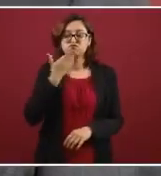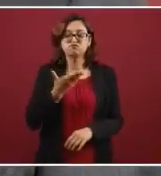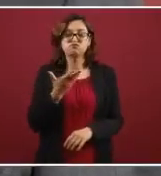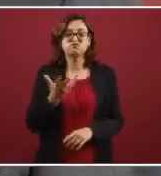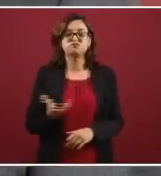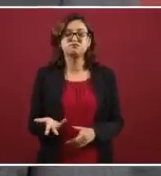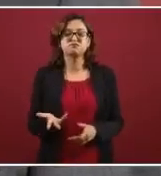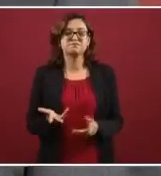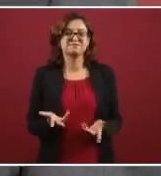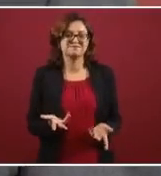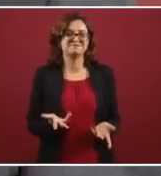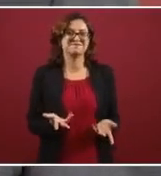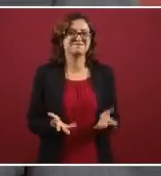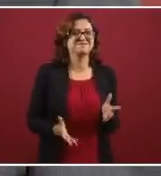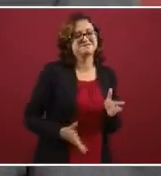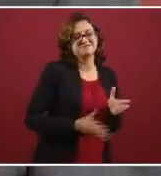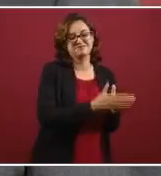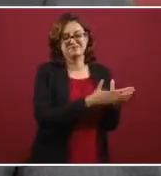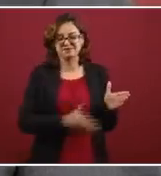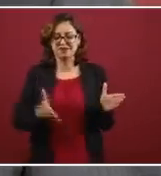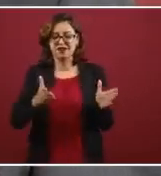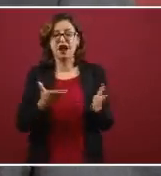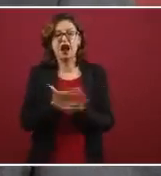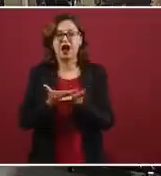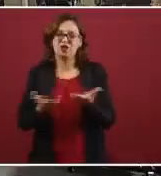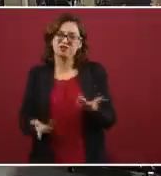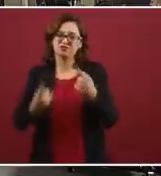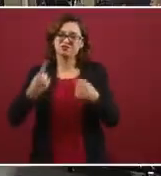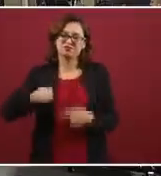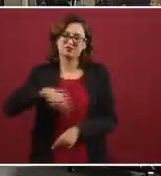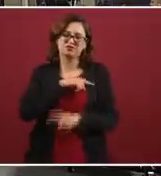cómo entendemos nosotros lo de austeridad.